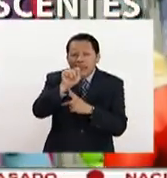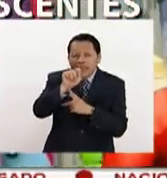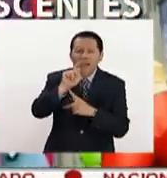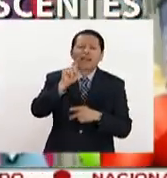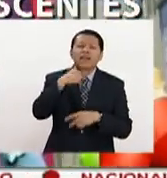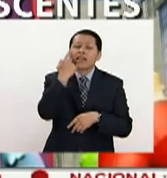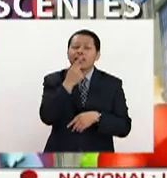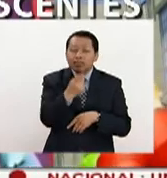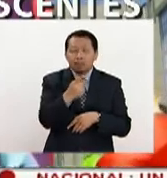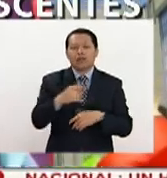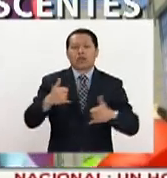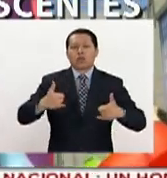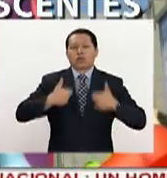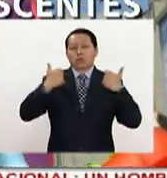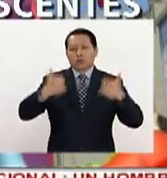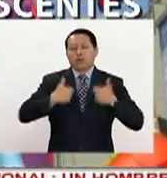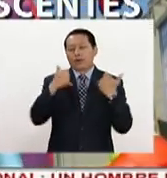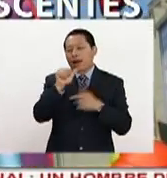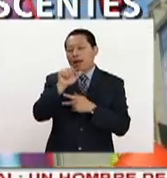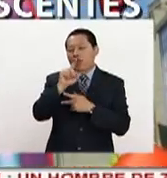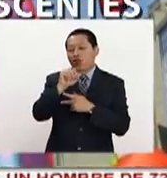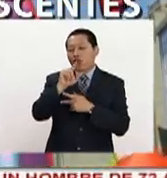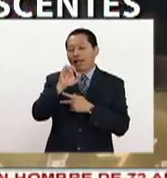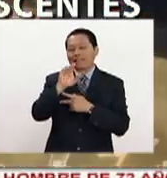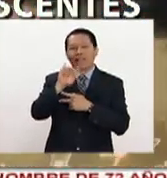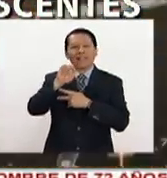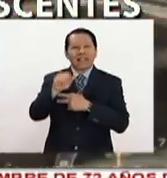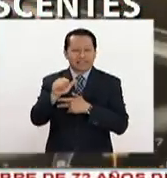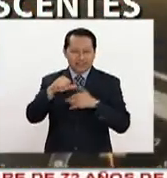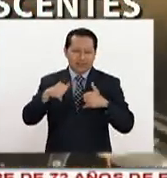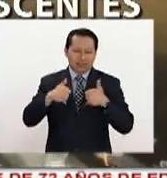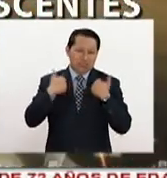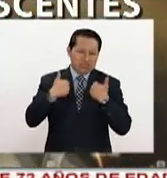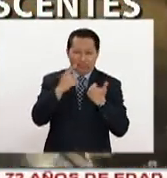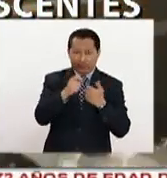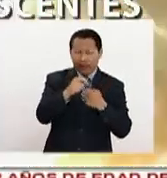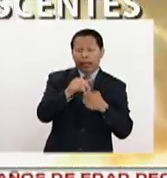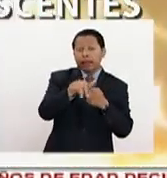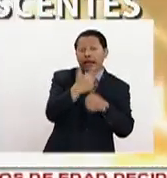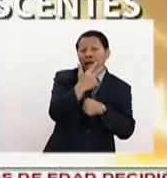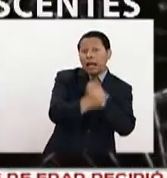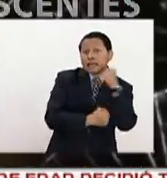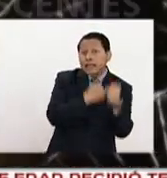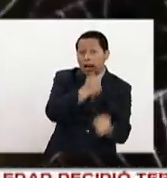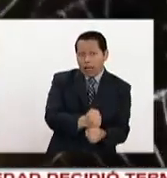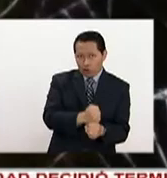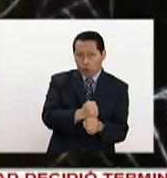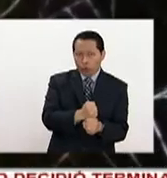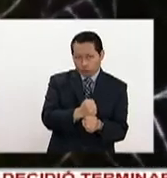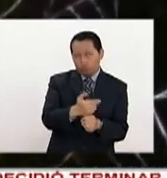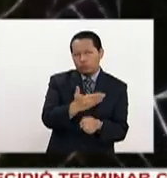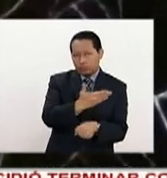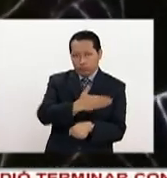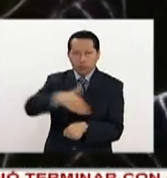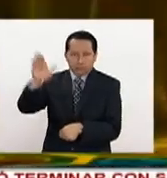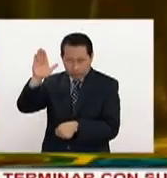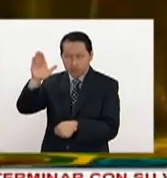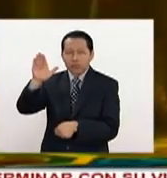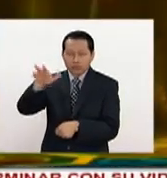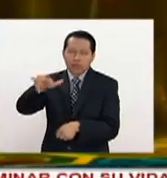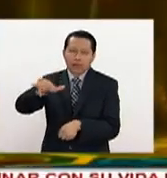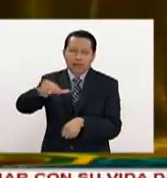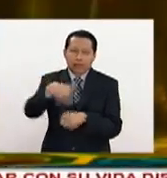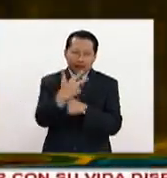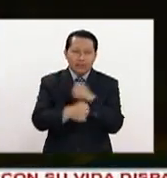es para adolescentes. Los adolescentes empiezan a los 13 años, no a los 8 ni a los 9, a los 13. ¿Por qué? Porque tiene ya